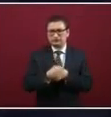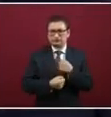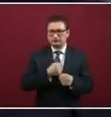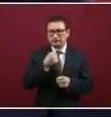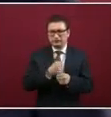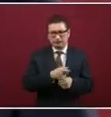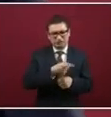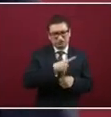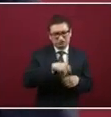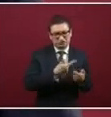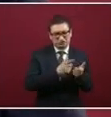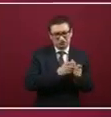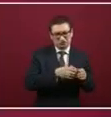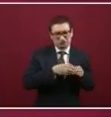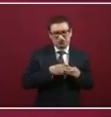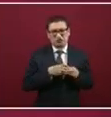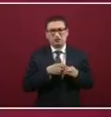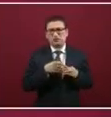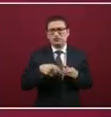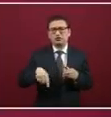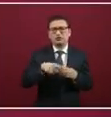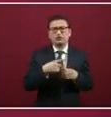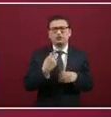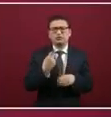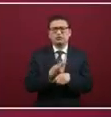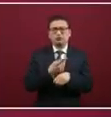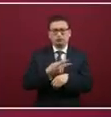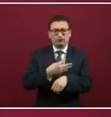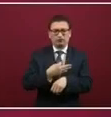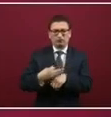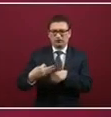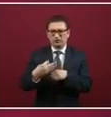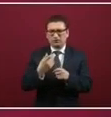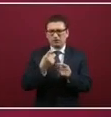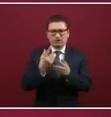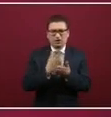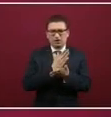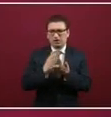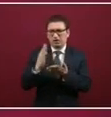cuanto a la desintegración familiar.